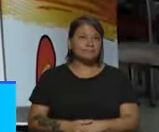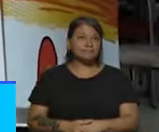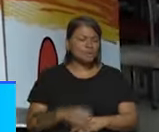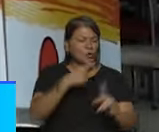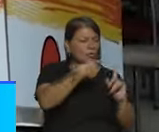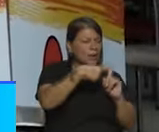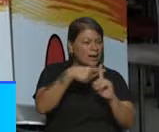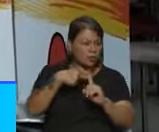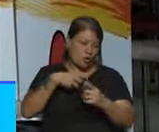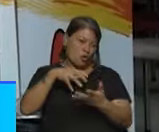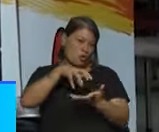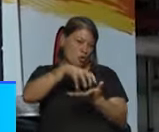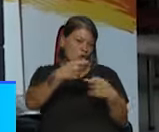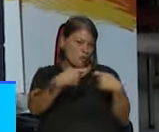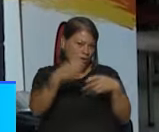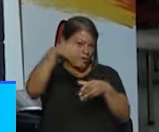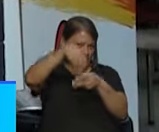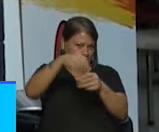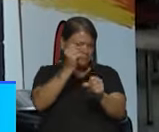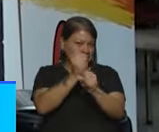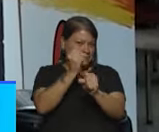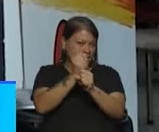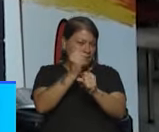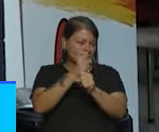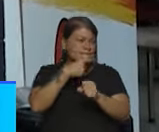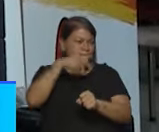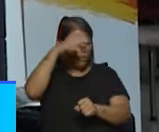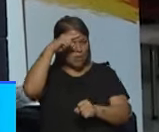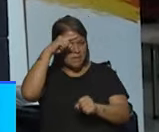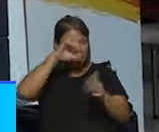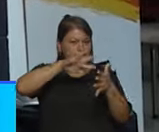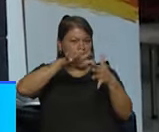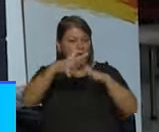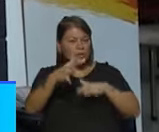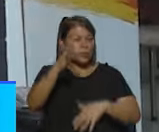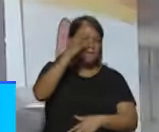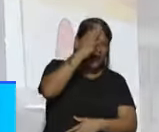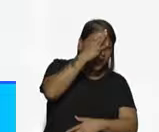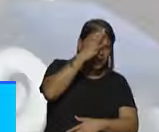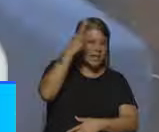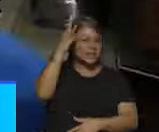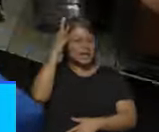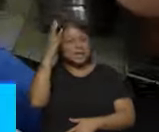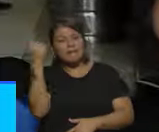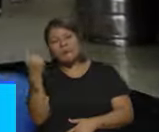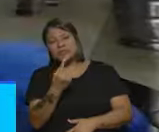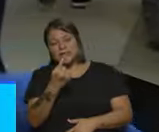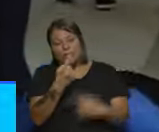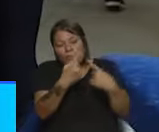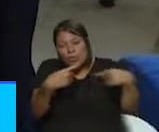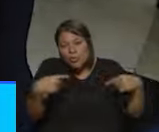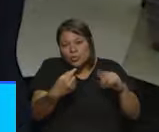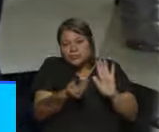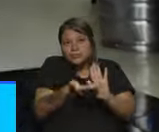cálculo yo trabajo en un comercio y por por mes seguro que es un 30 un 20% en cada producto 19,5